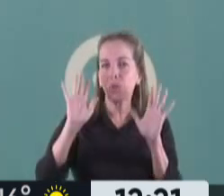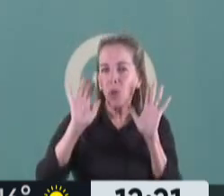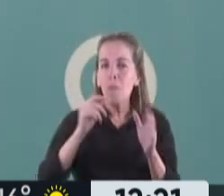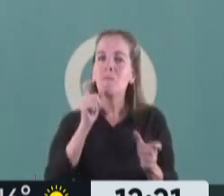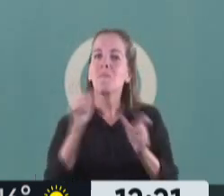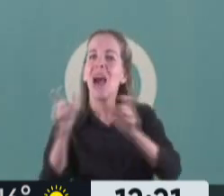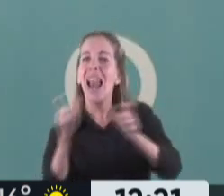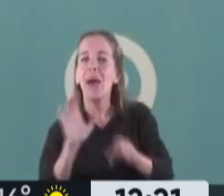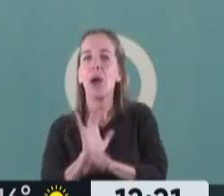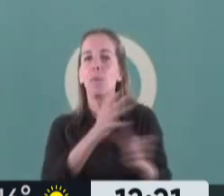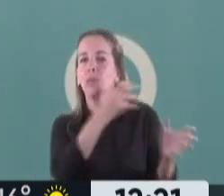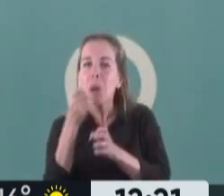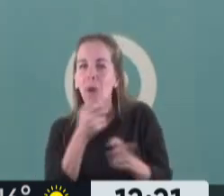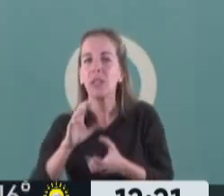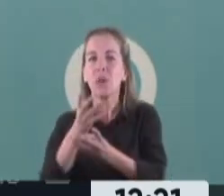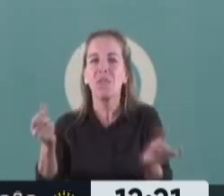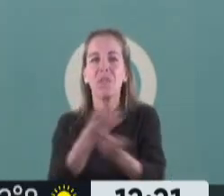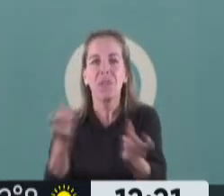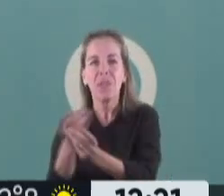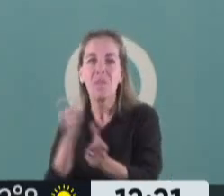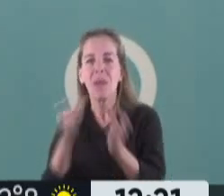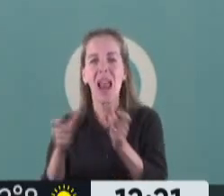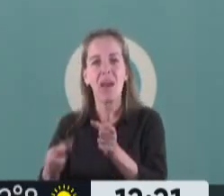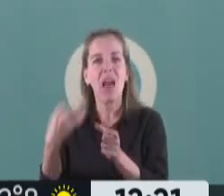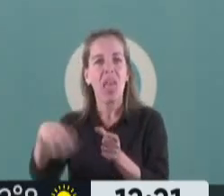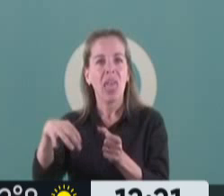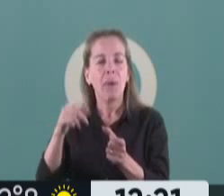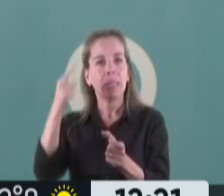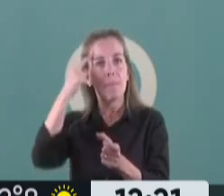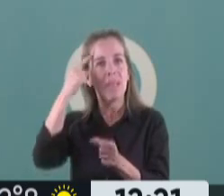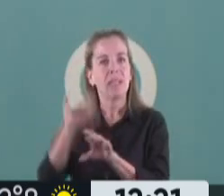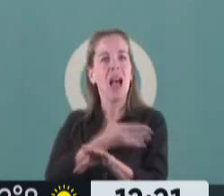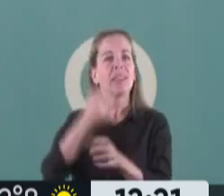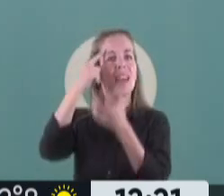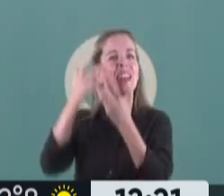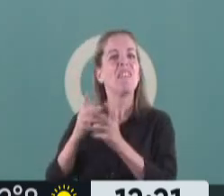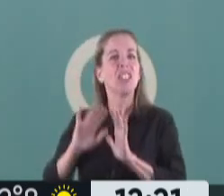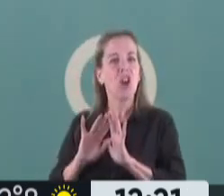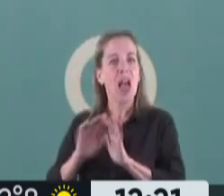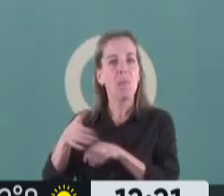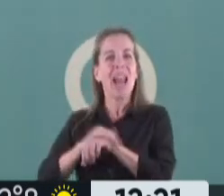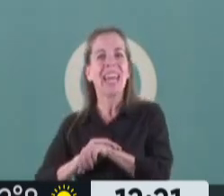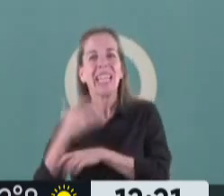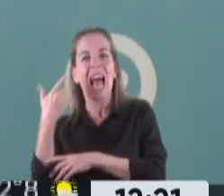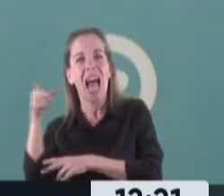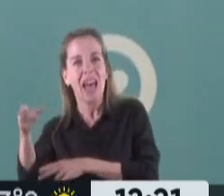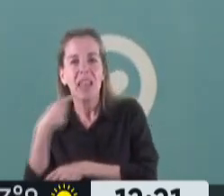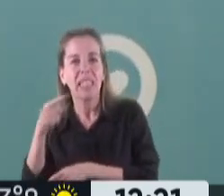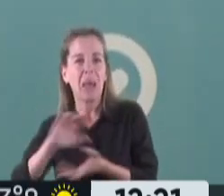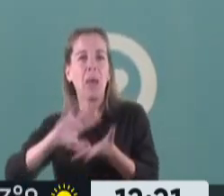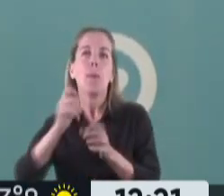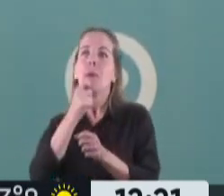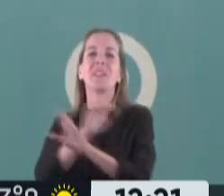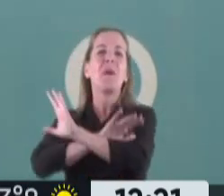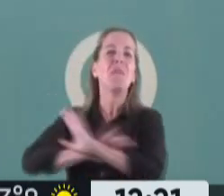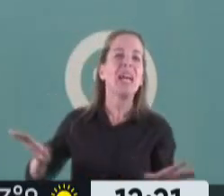exterminio, desaparición, deberían ser meditadas antes de haberlas utilizado, ¿no? Exterminar una fuerza